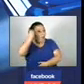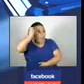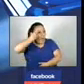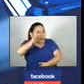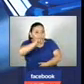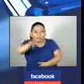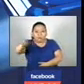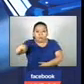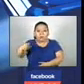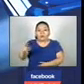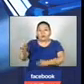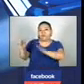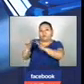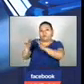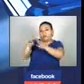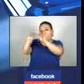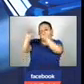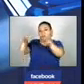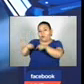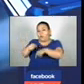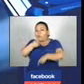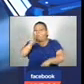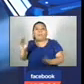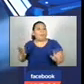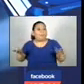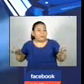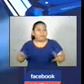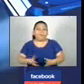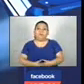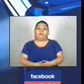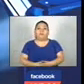opiniones. Nuestro canal Aliado nos amplía esta información.